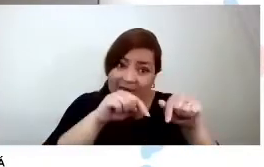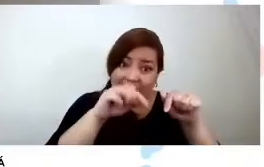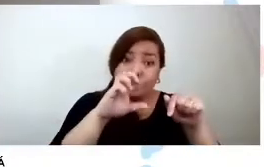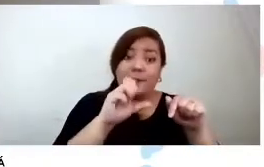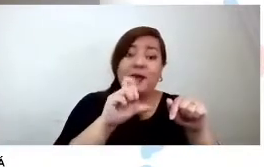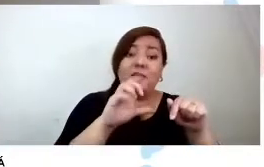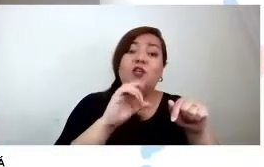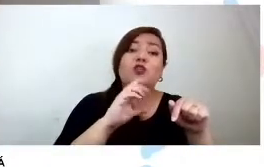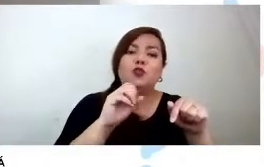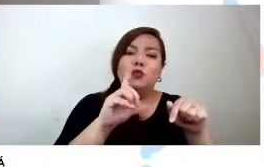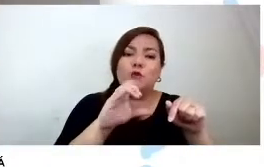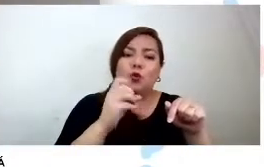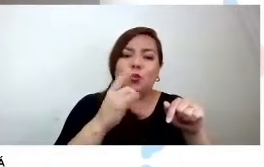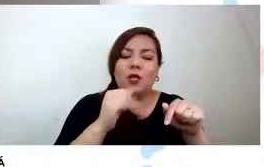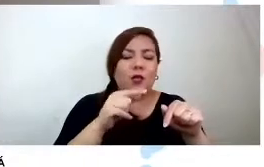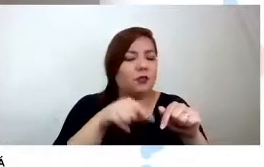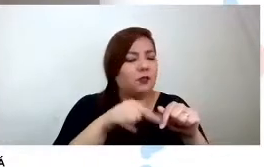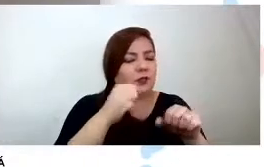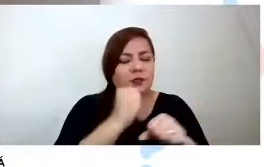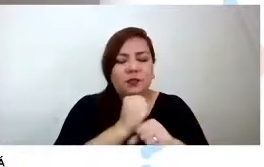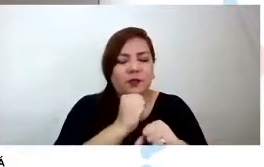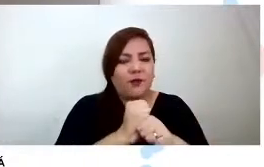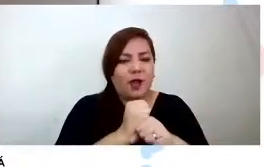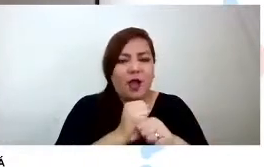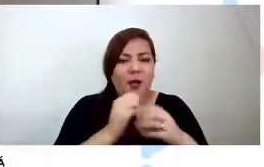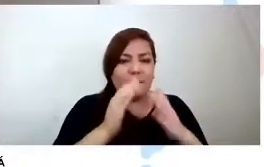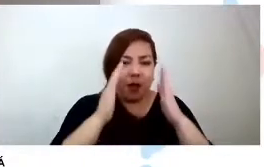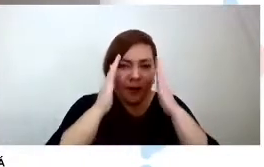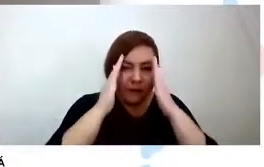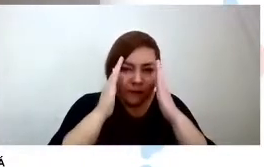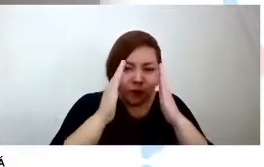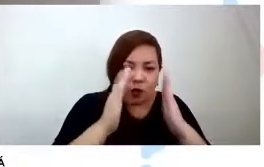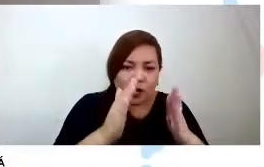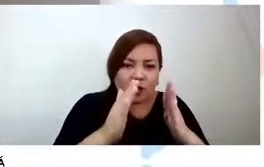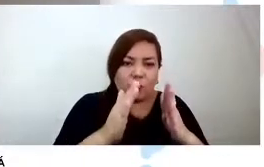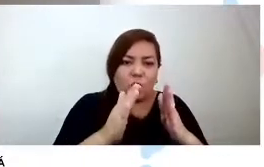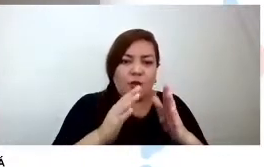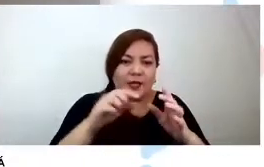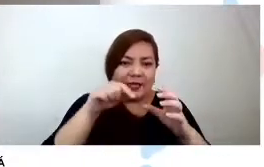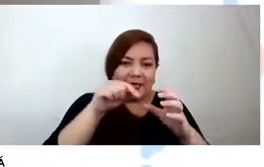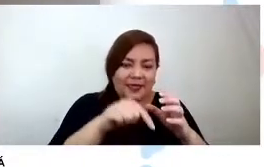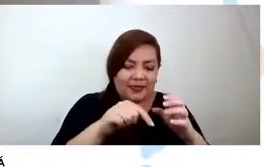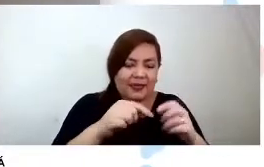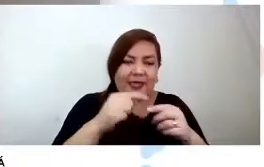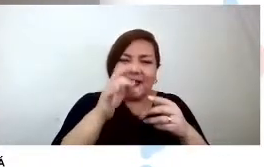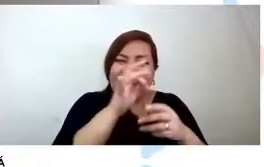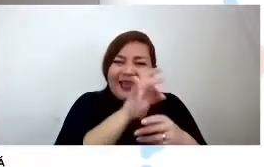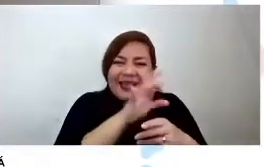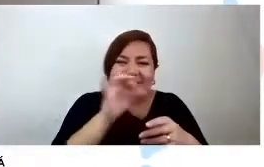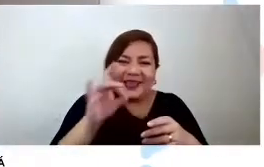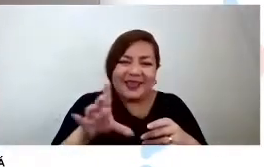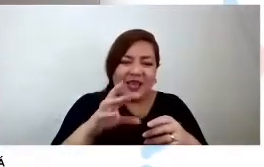se trabaja desde un punto de vista mucho más enfocado en las especies, en cada una de las especies,